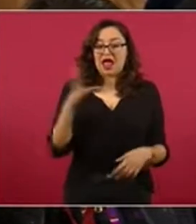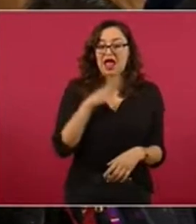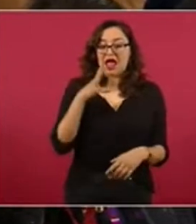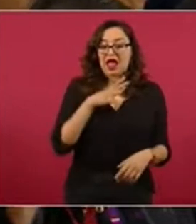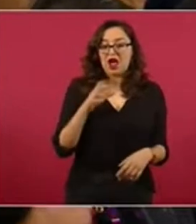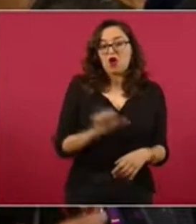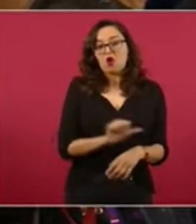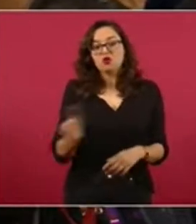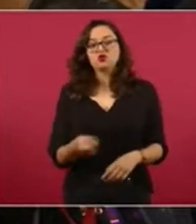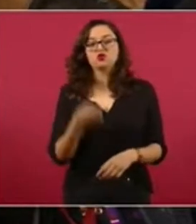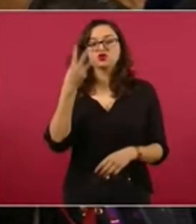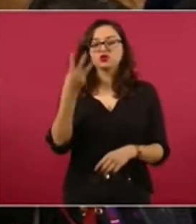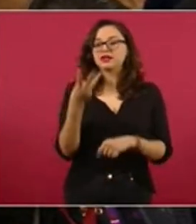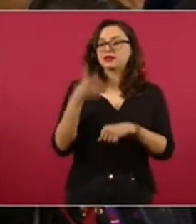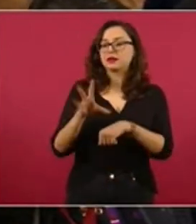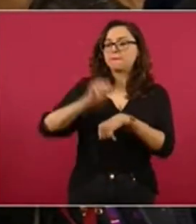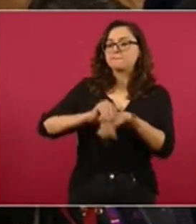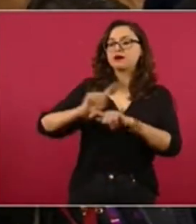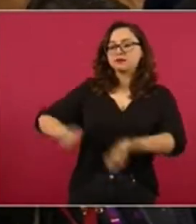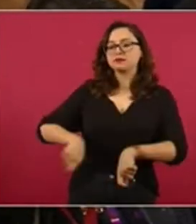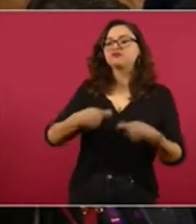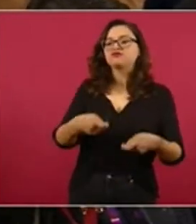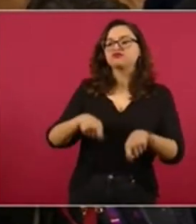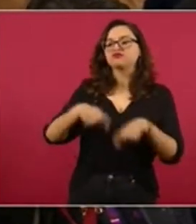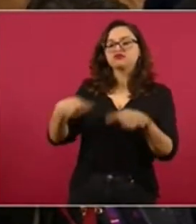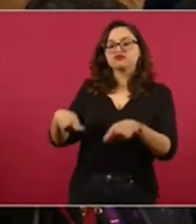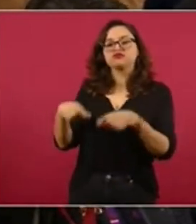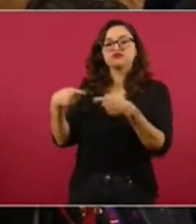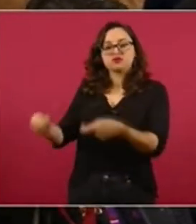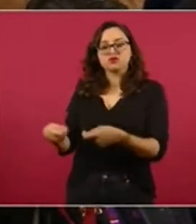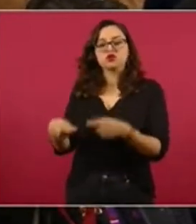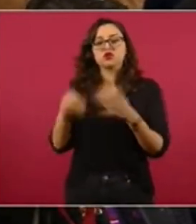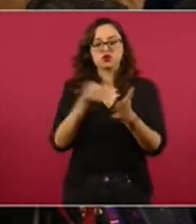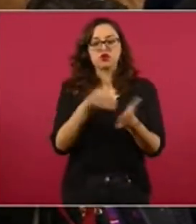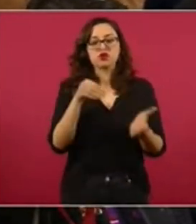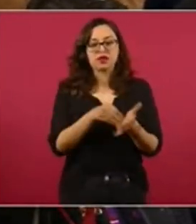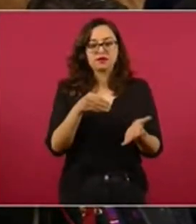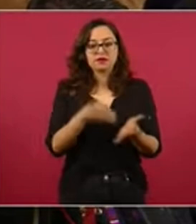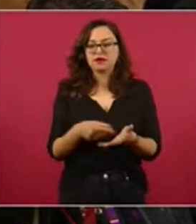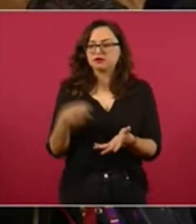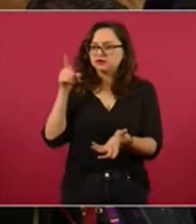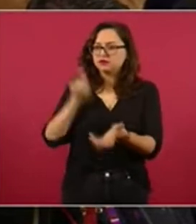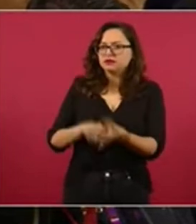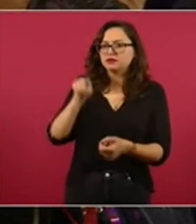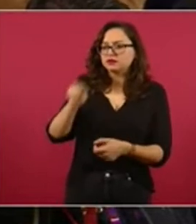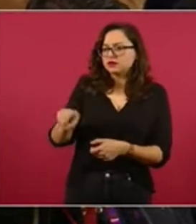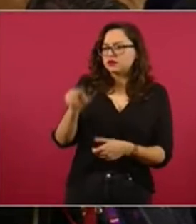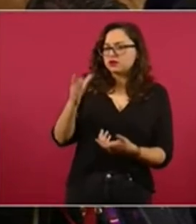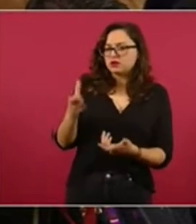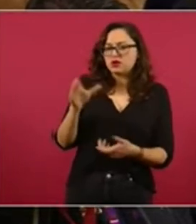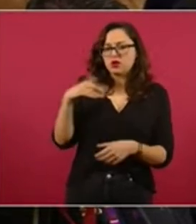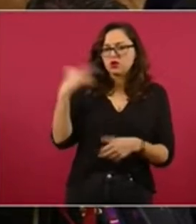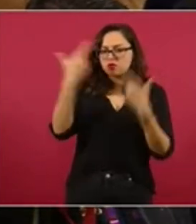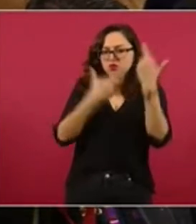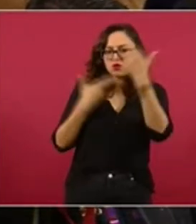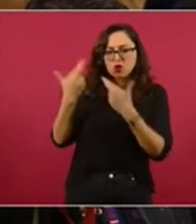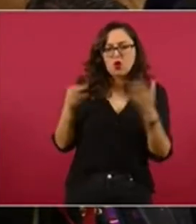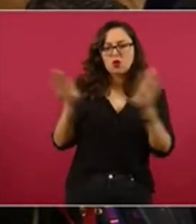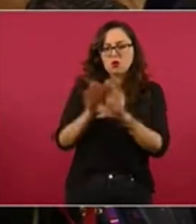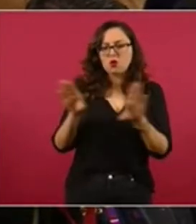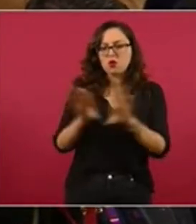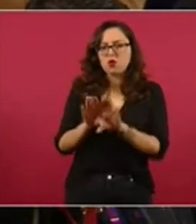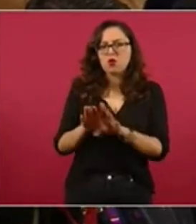cédulas superiores al estudio de las escuelas del Conde, del señor Marco Antonio